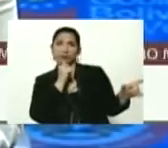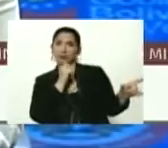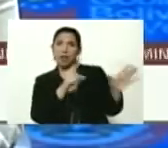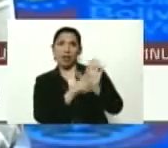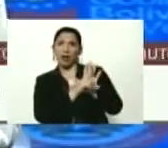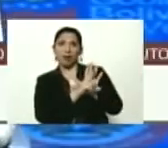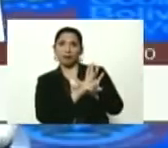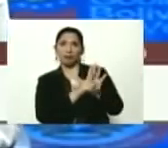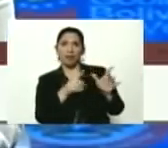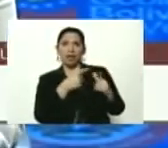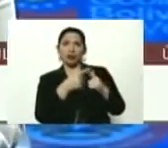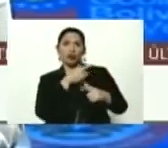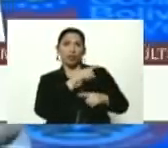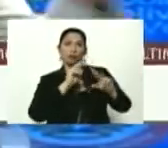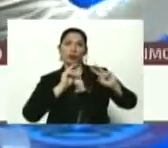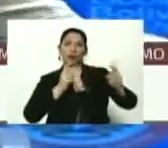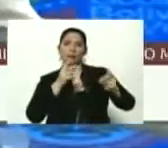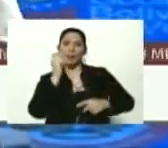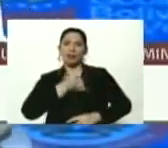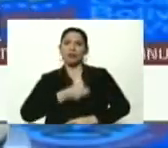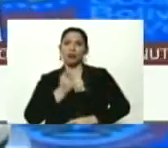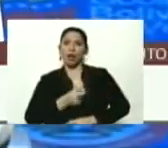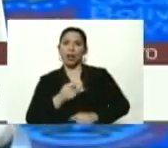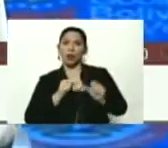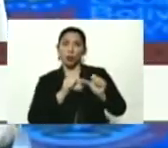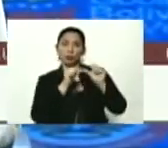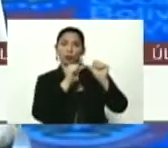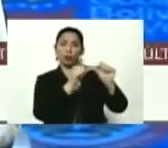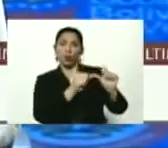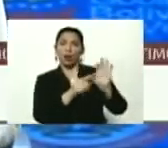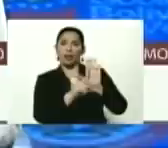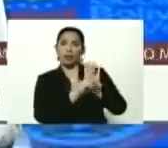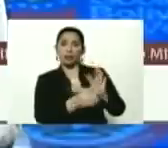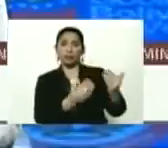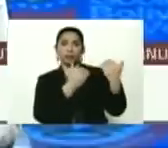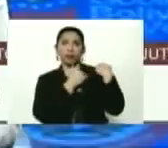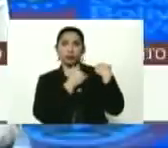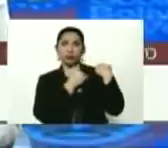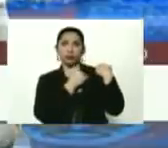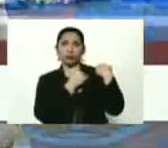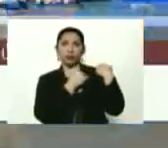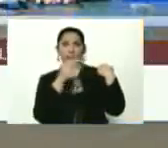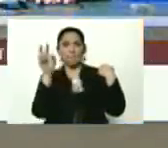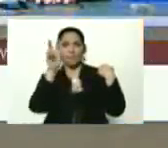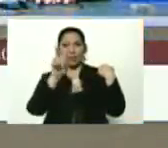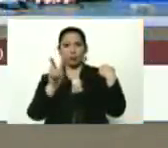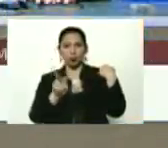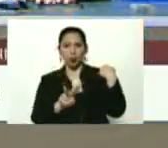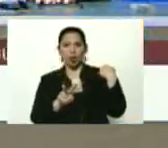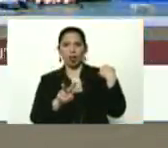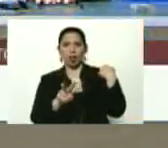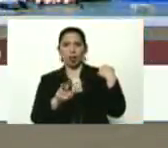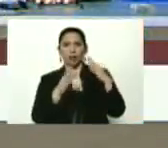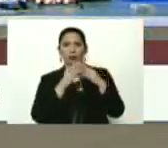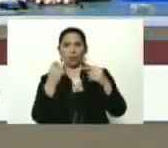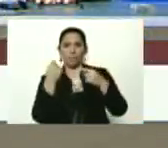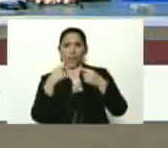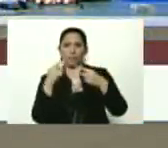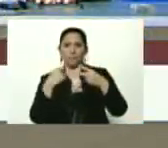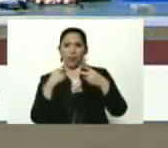Eso es un asunto de tribunales. Y continúa la legítima representación de Venezuela en todos estos